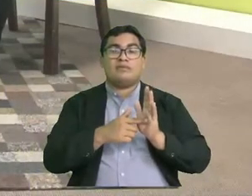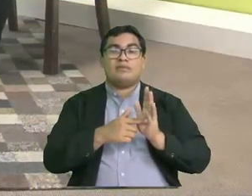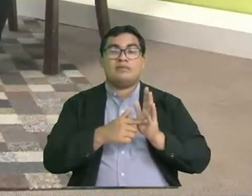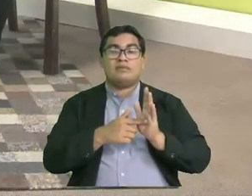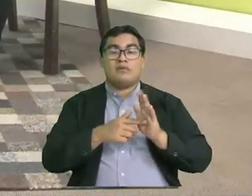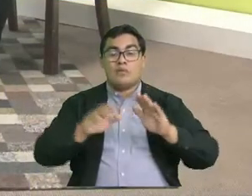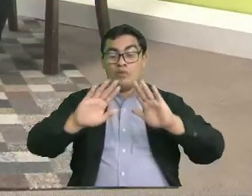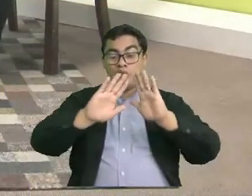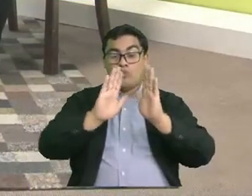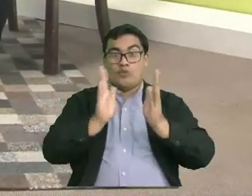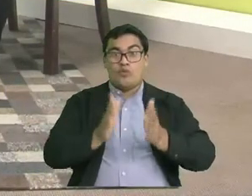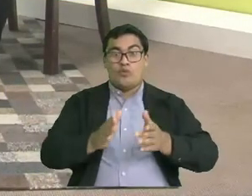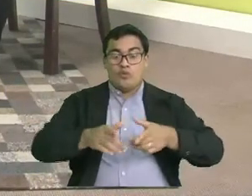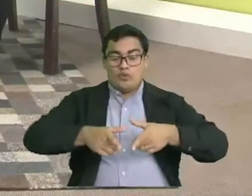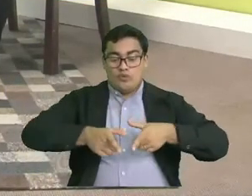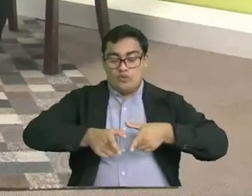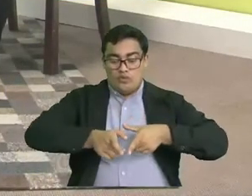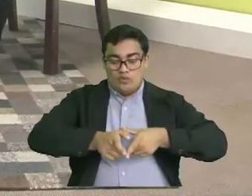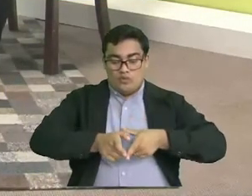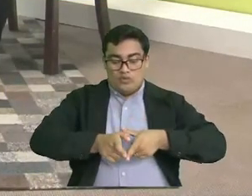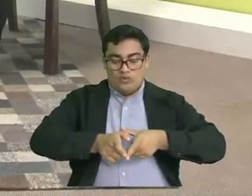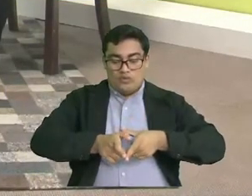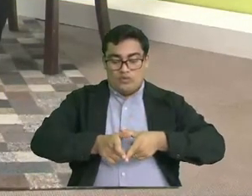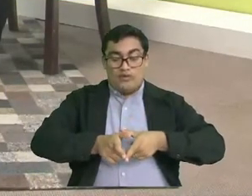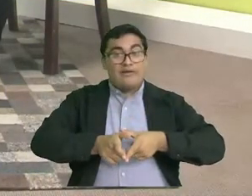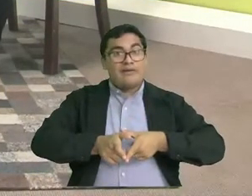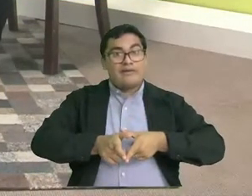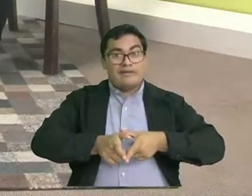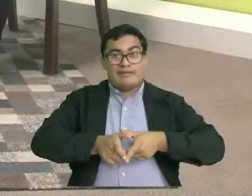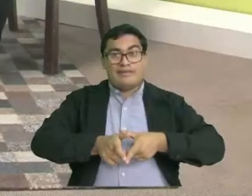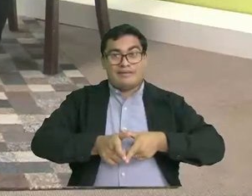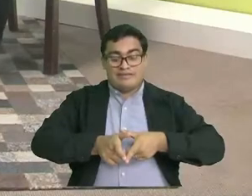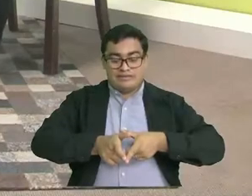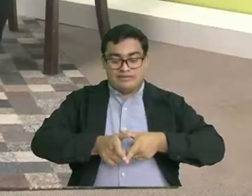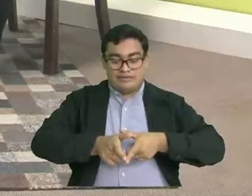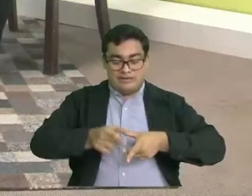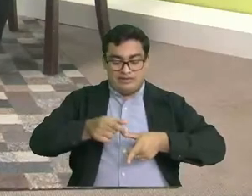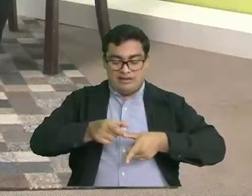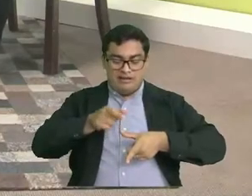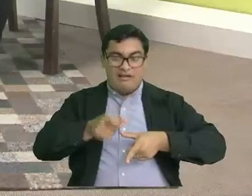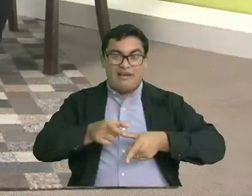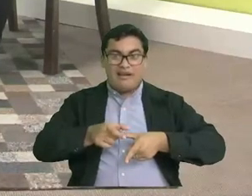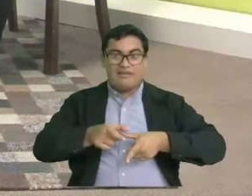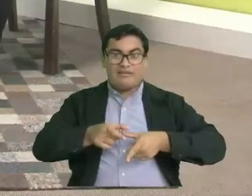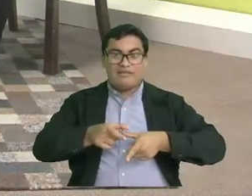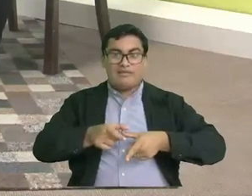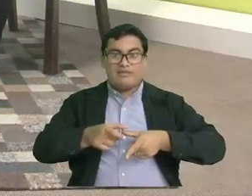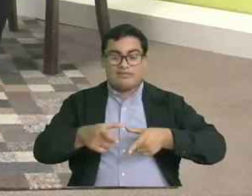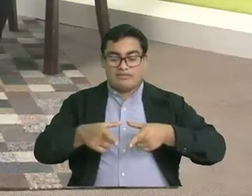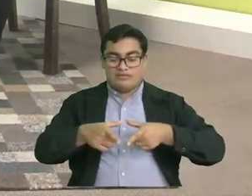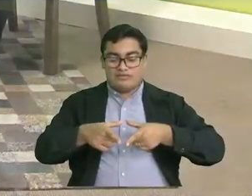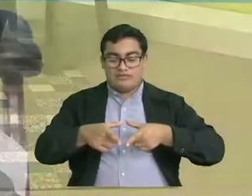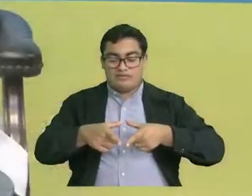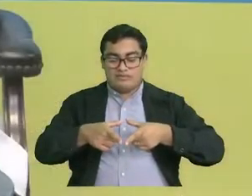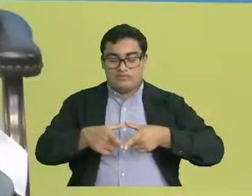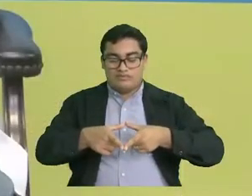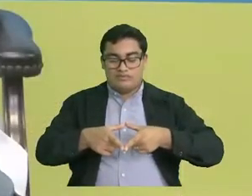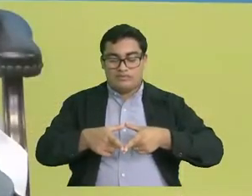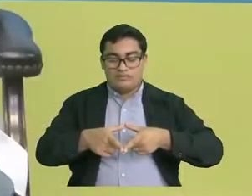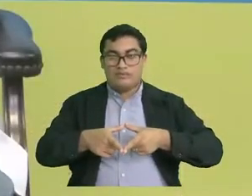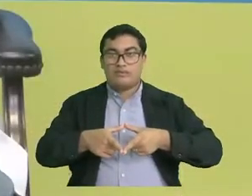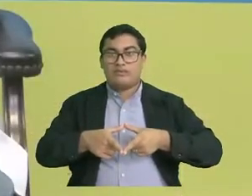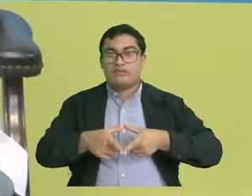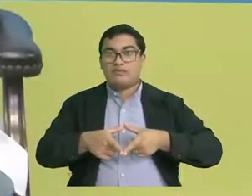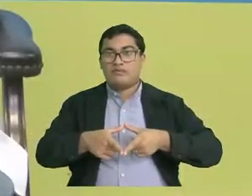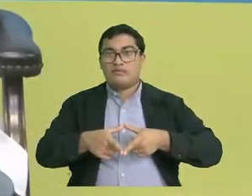clítoris crezca mucho, que los labios mayores se fusionen y pueden